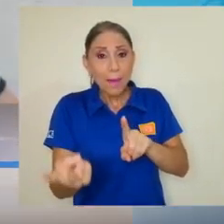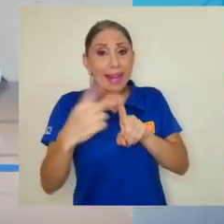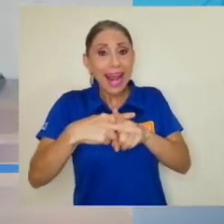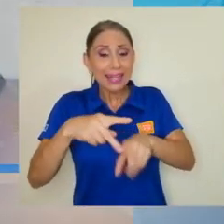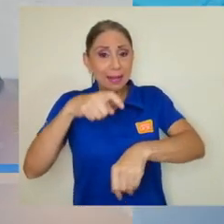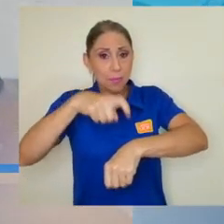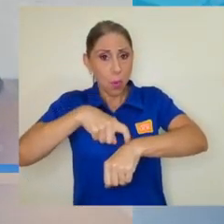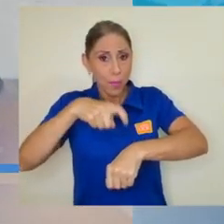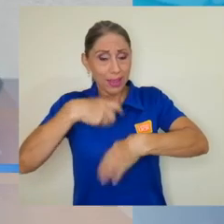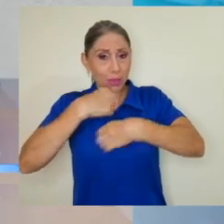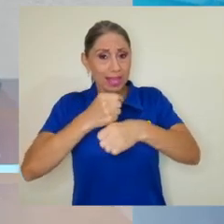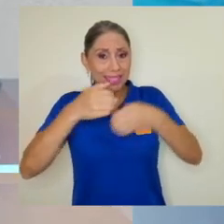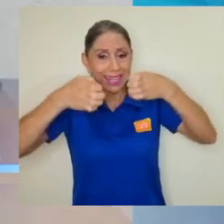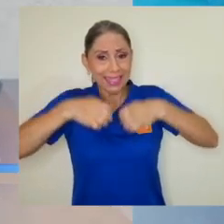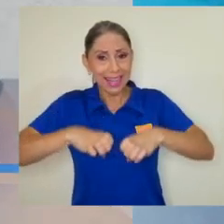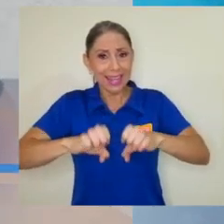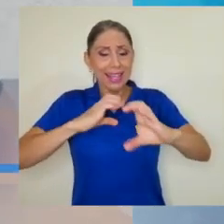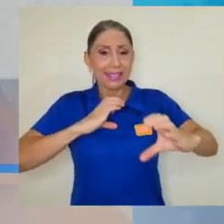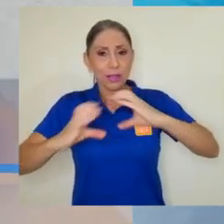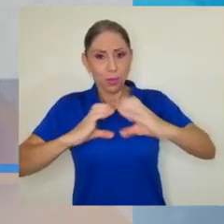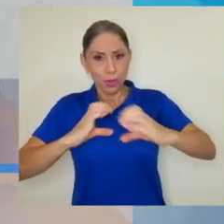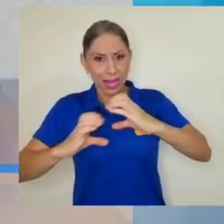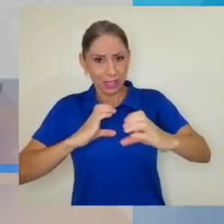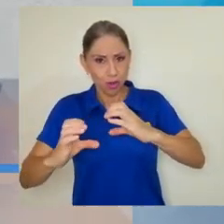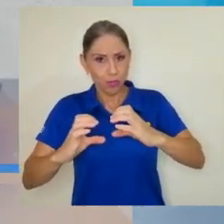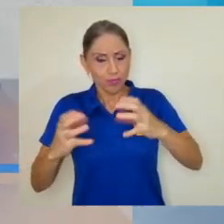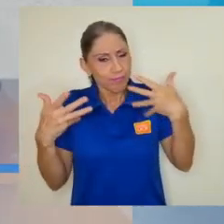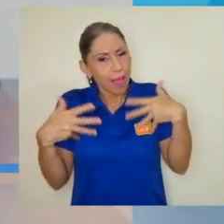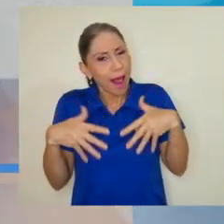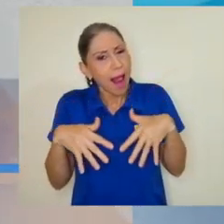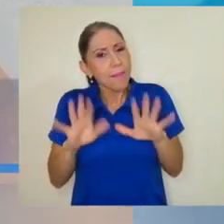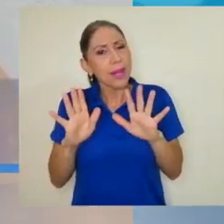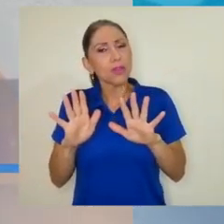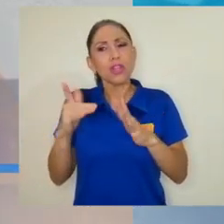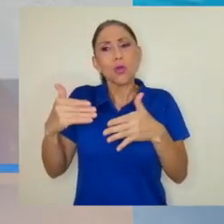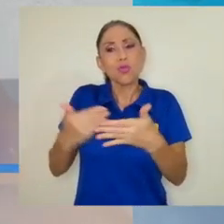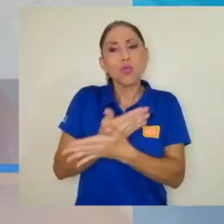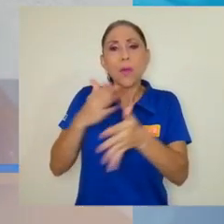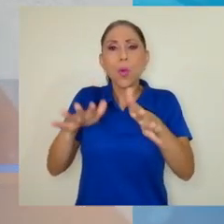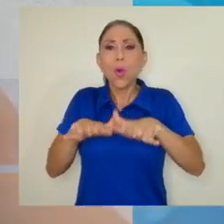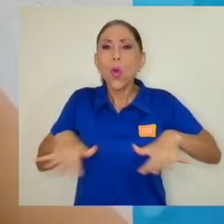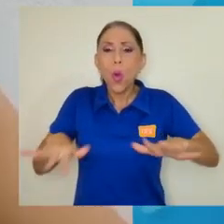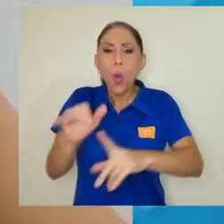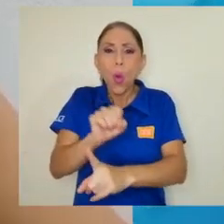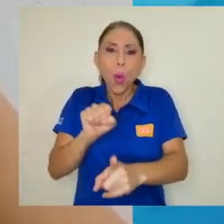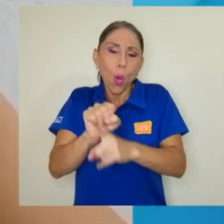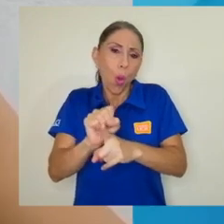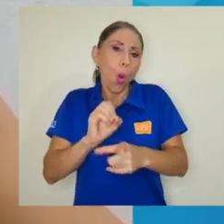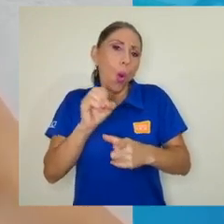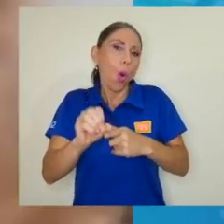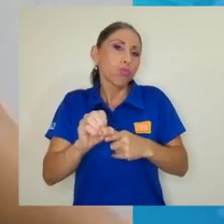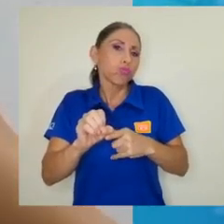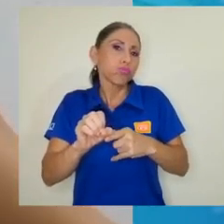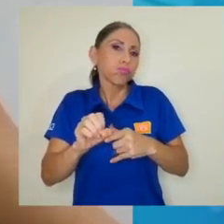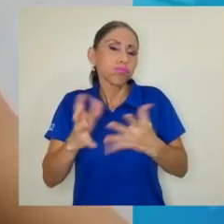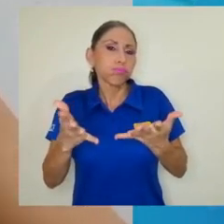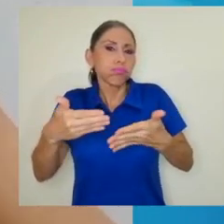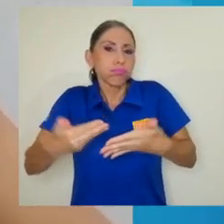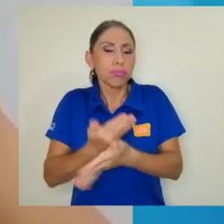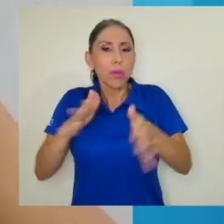Gustavo Retana y el noticiero Telenoticias. La principal importancia de este primer pulso que nosotros hacemos